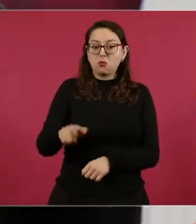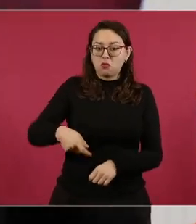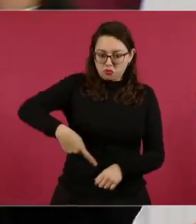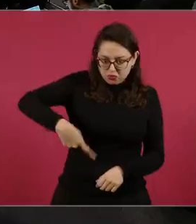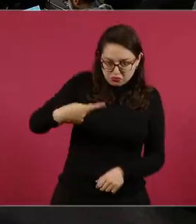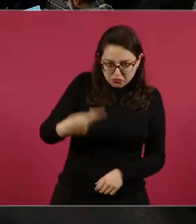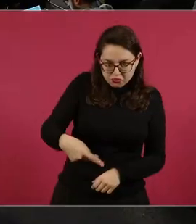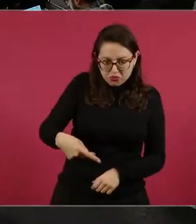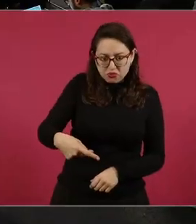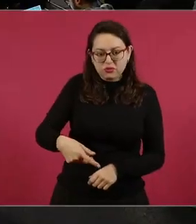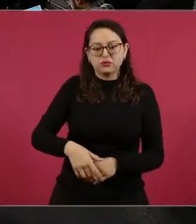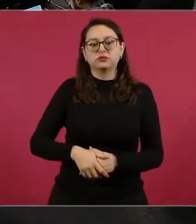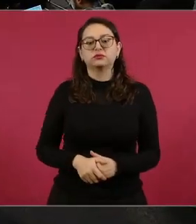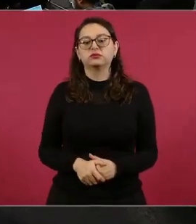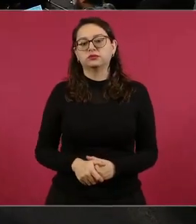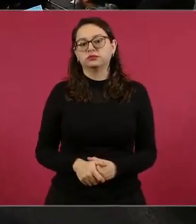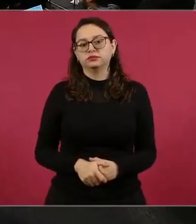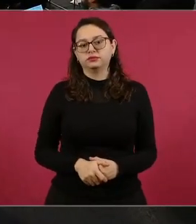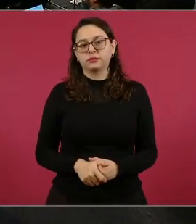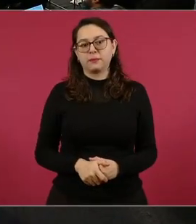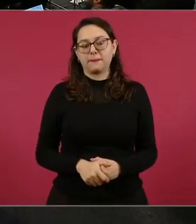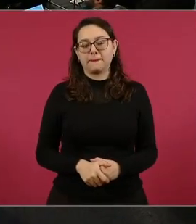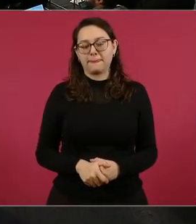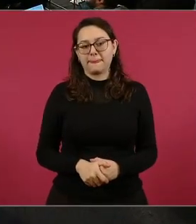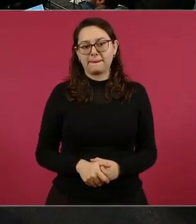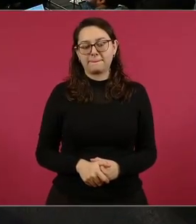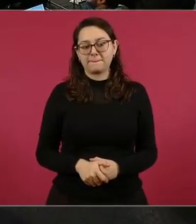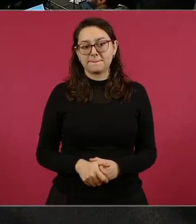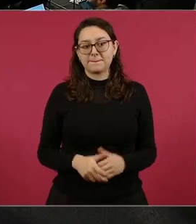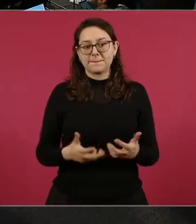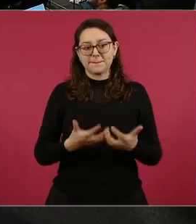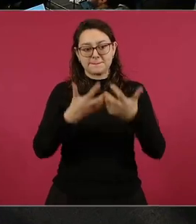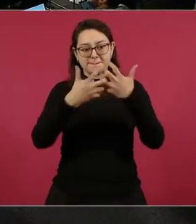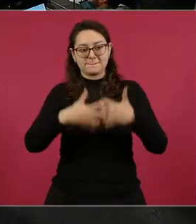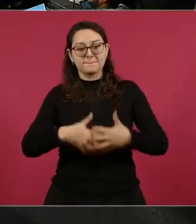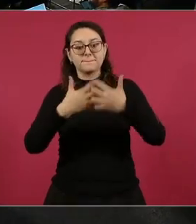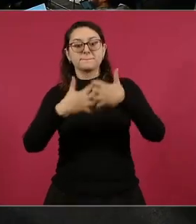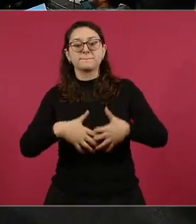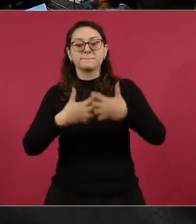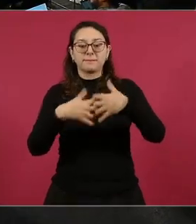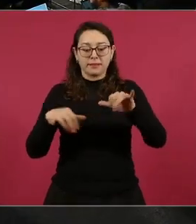tenía plantas para producir todo el fertilizante,